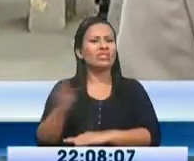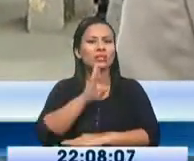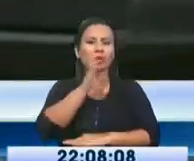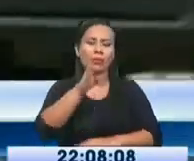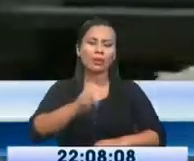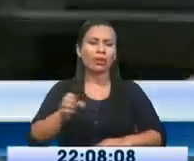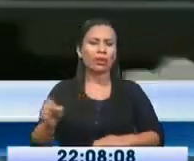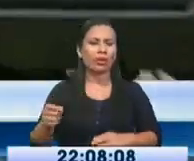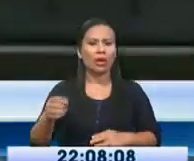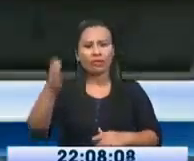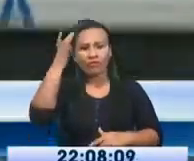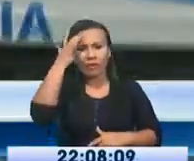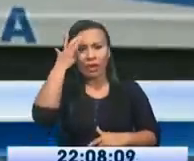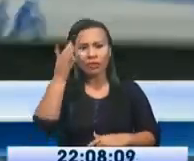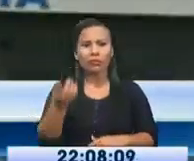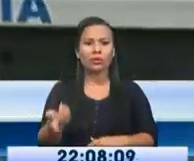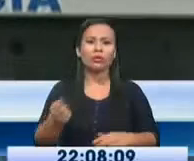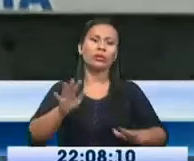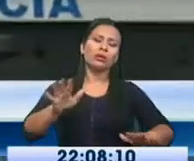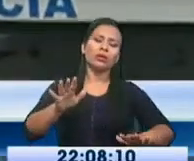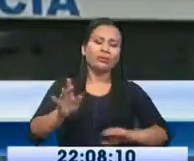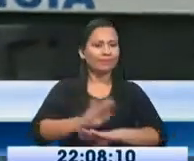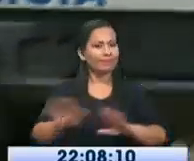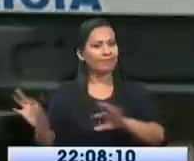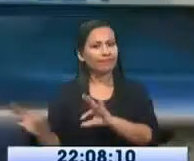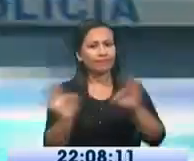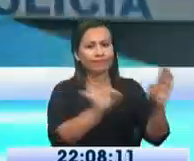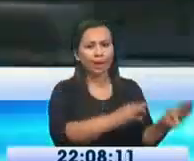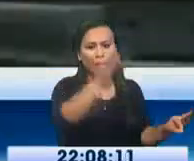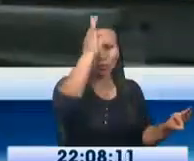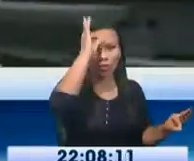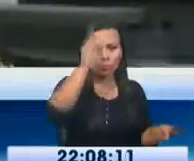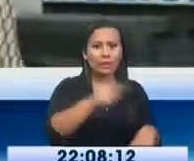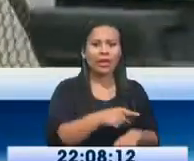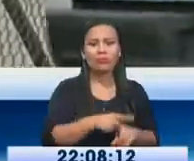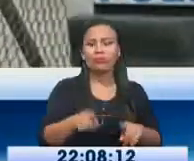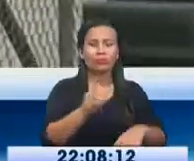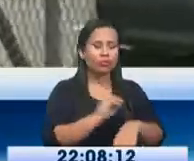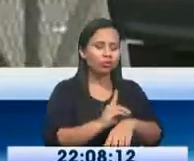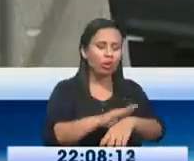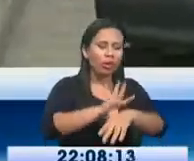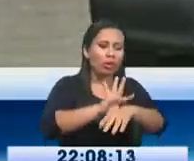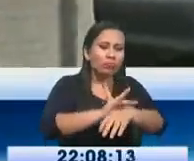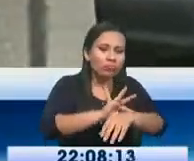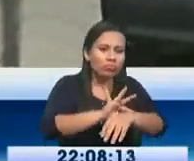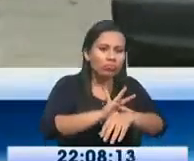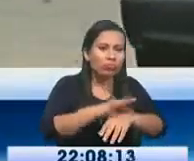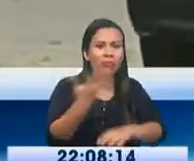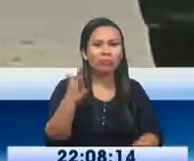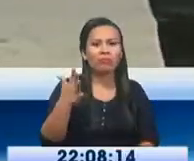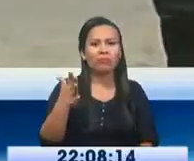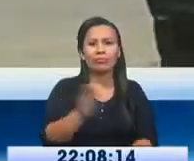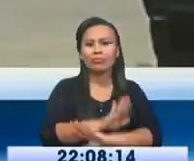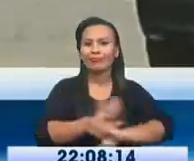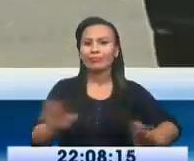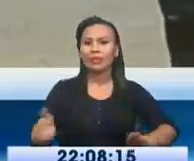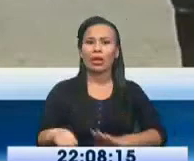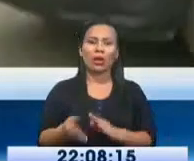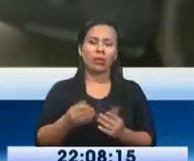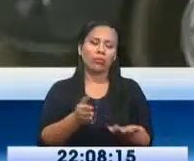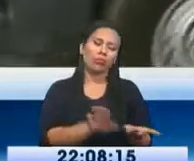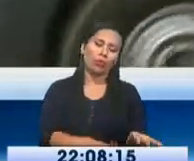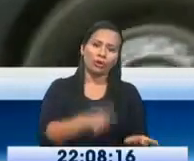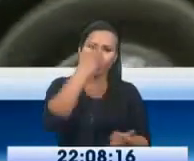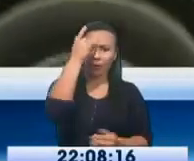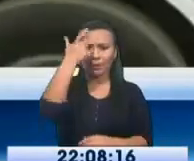convulsionó. Fue llegado hasta el policlínico, pero ya sin signos vitales, por lo que según manifiestan ellos, pues se estaba haciendo atender ya que era una persona